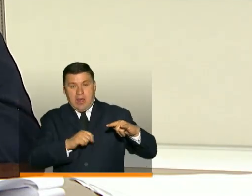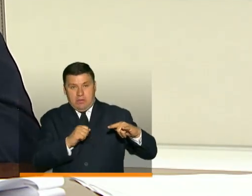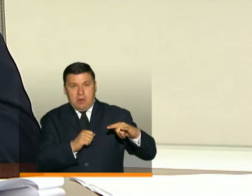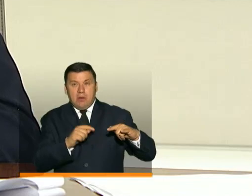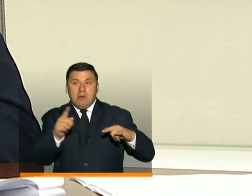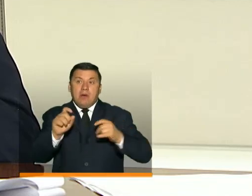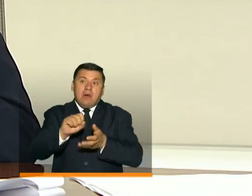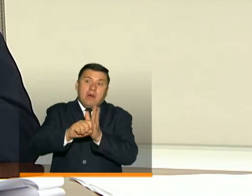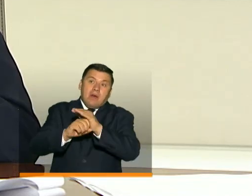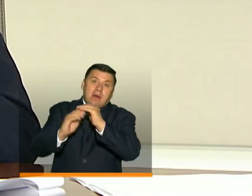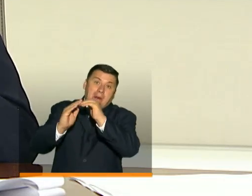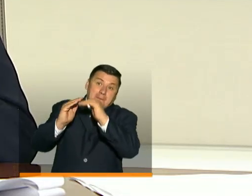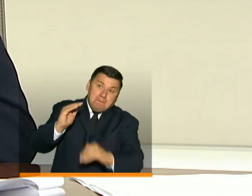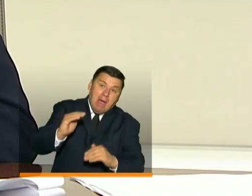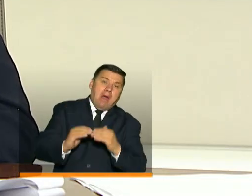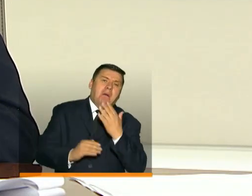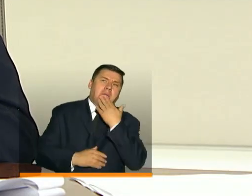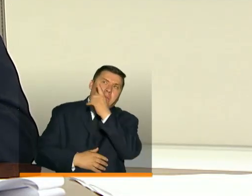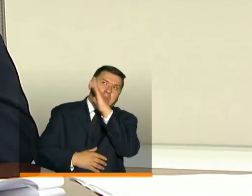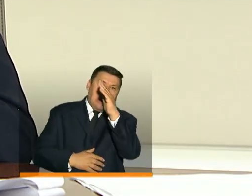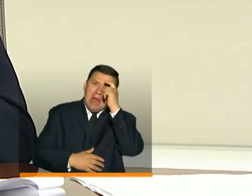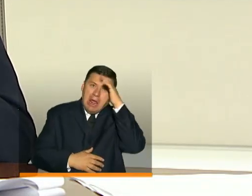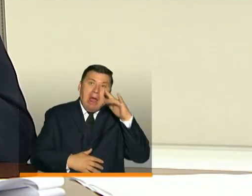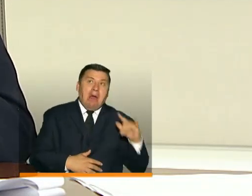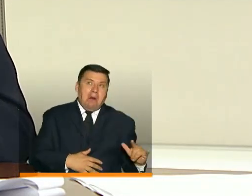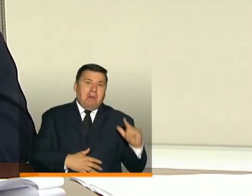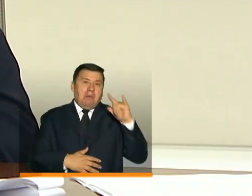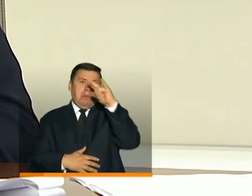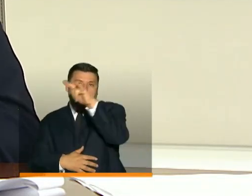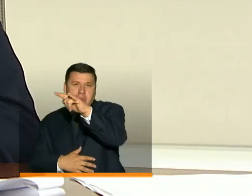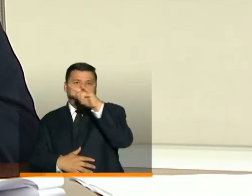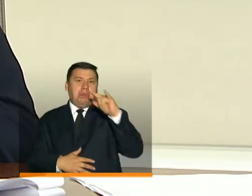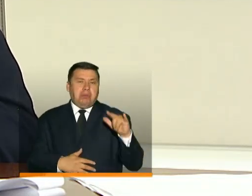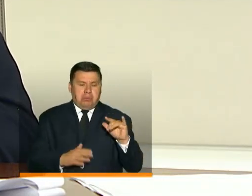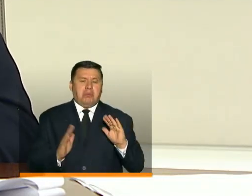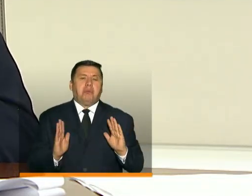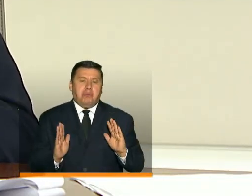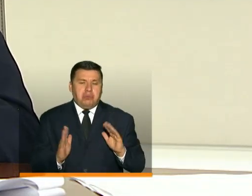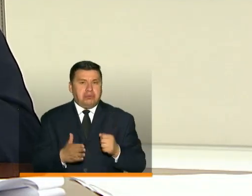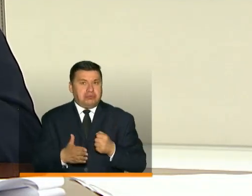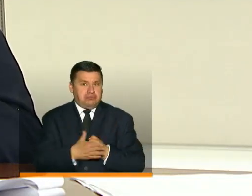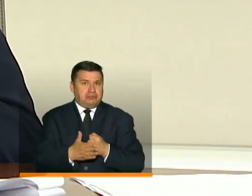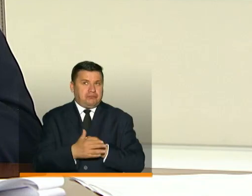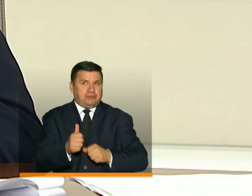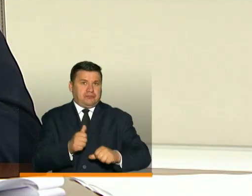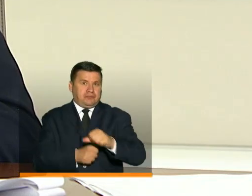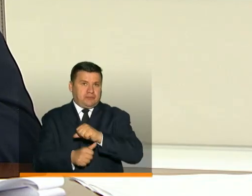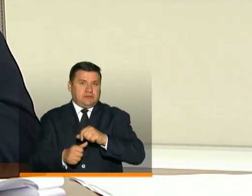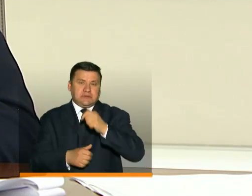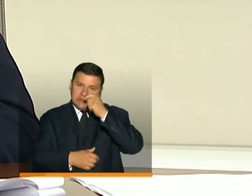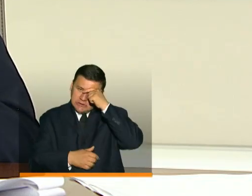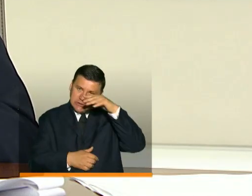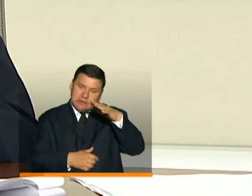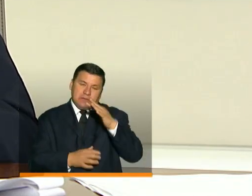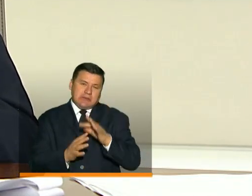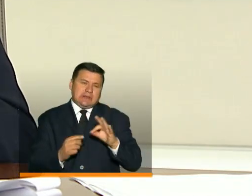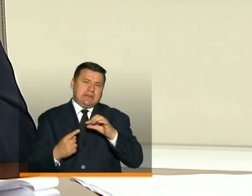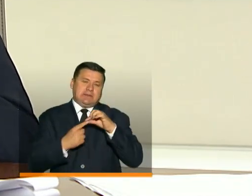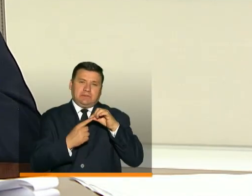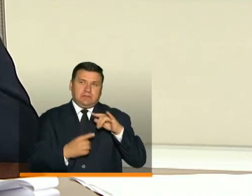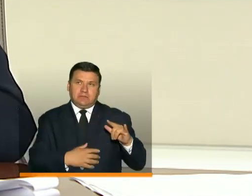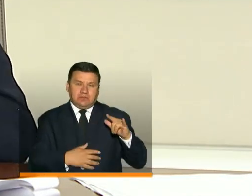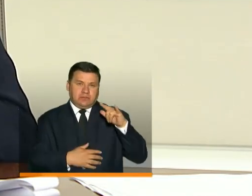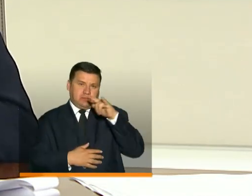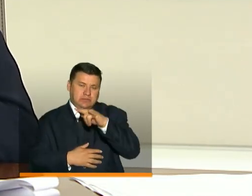nivel de baja afectación, que podría ser Barranquilla, Cartagena, lo cual le dará indudablemente un impulso a ciudades como Cartagena, muy